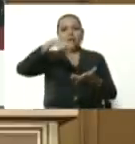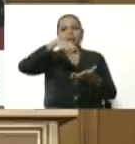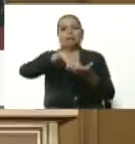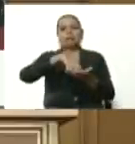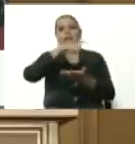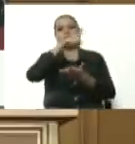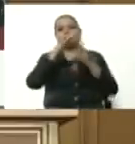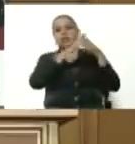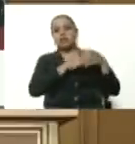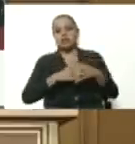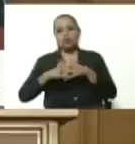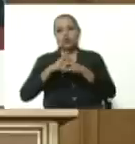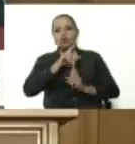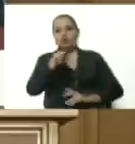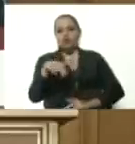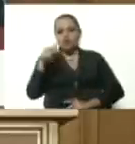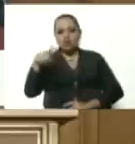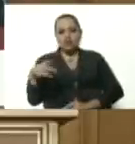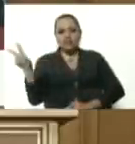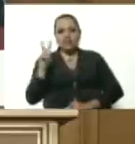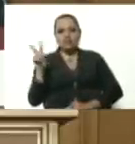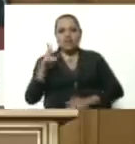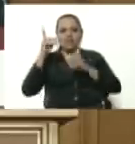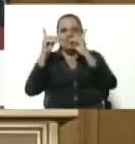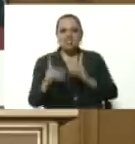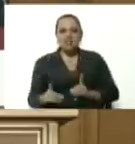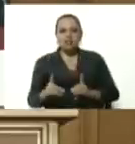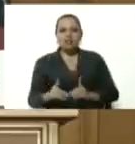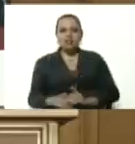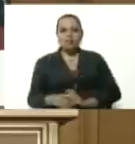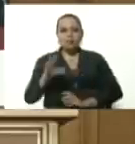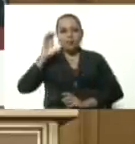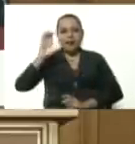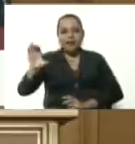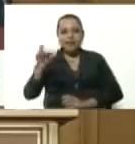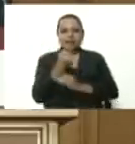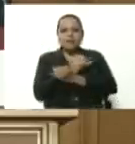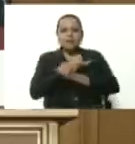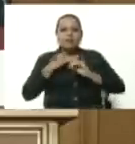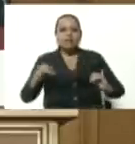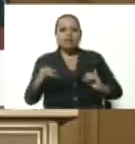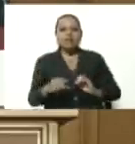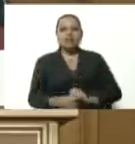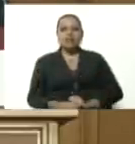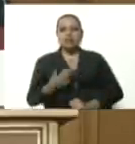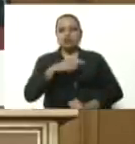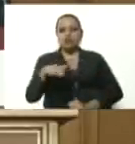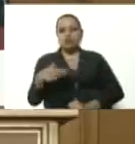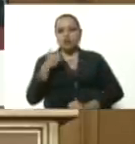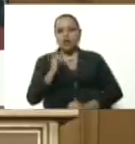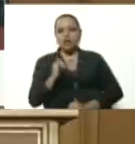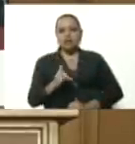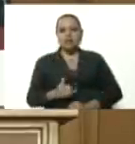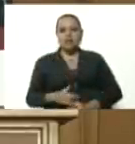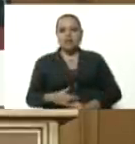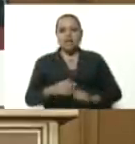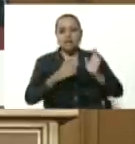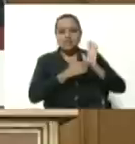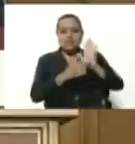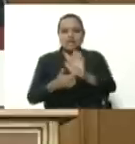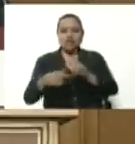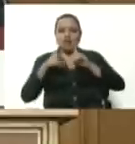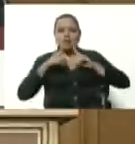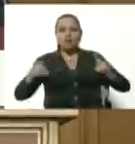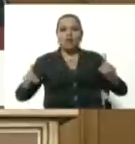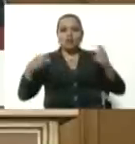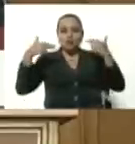gringa, nosotros aquí en Venezuela decidimos ser una república independiente y estamos dándole clases de democracia,